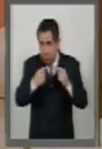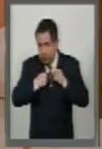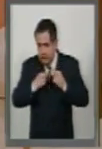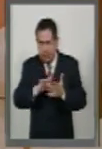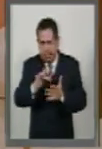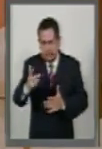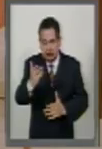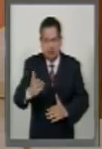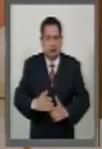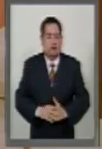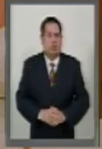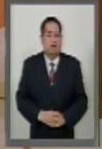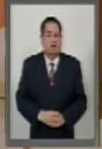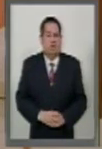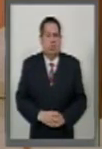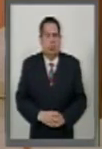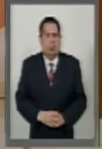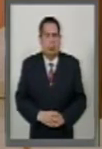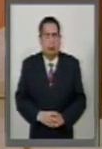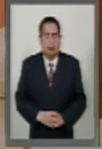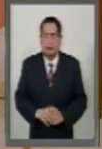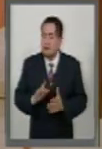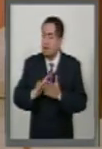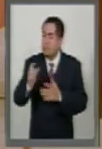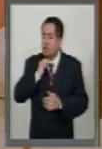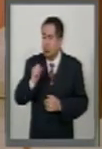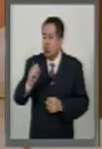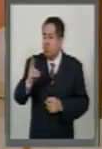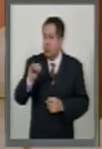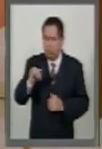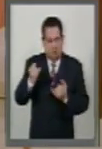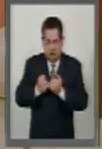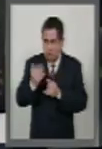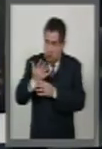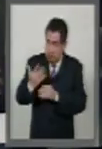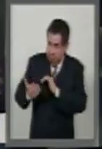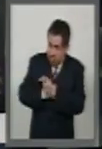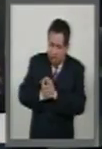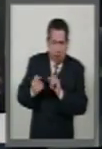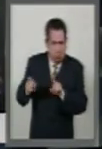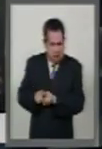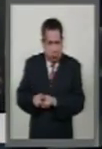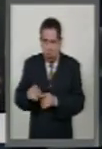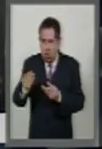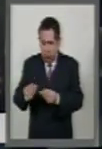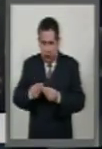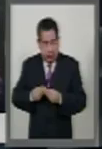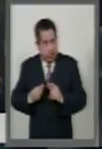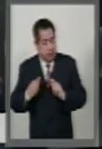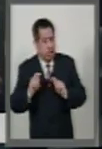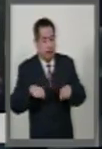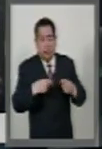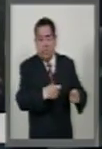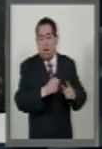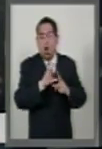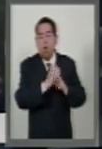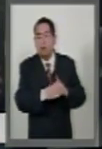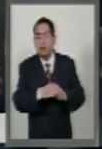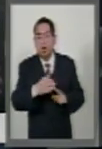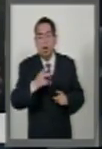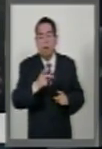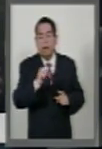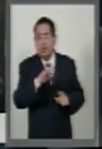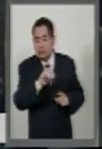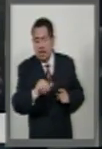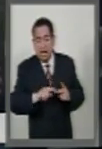amables. Gracias, senador López Brito. Se hará como usted lo solicita. Y túrnese a las Comisiones Unidas de Pesca y